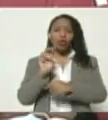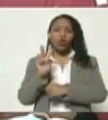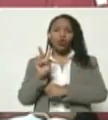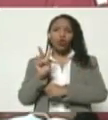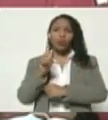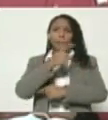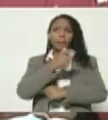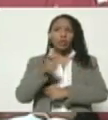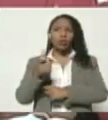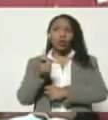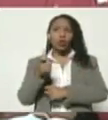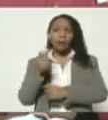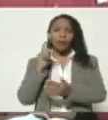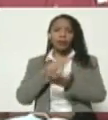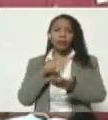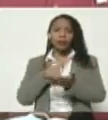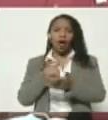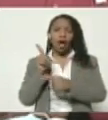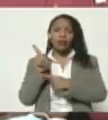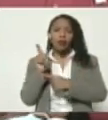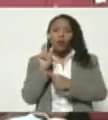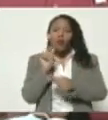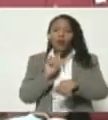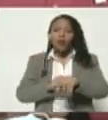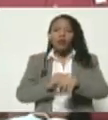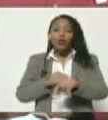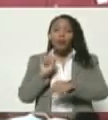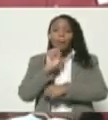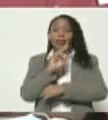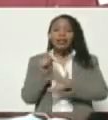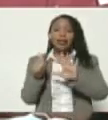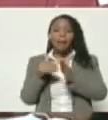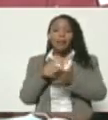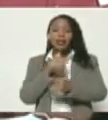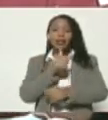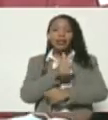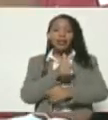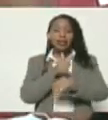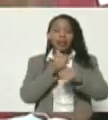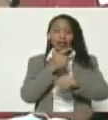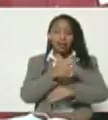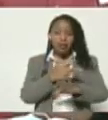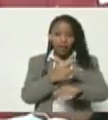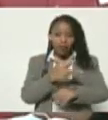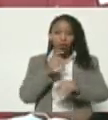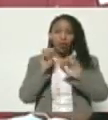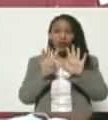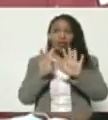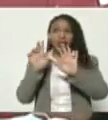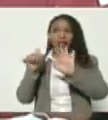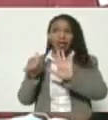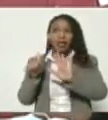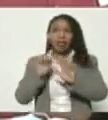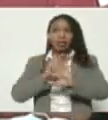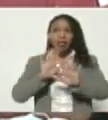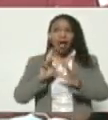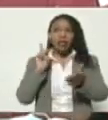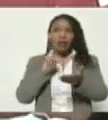candidatas. Hace un instante les hablaba que teníamos 26.396, vamos cargando, y ya llegamos a